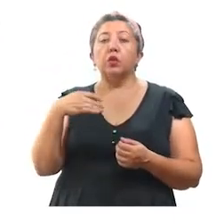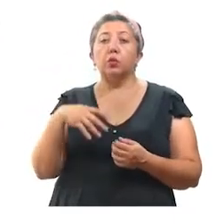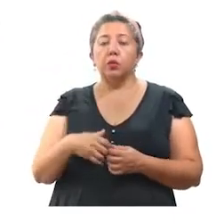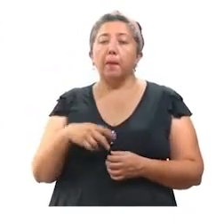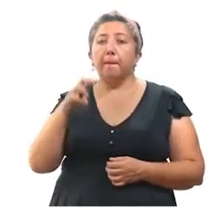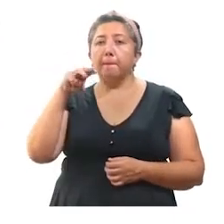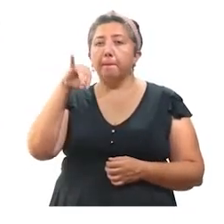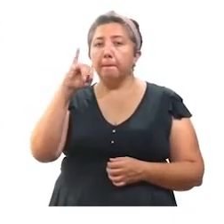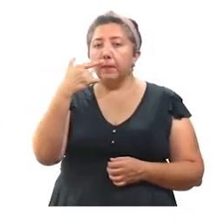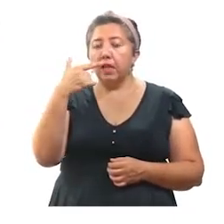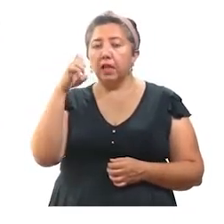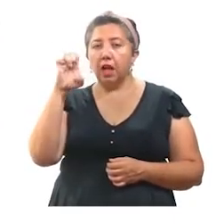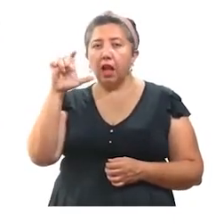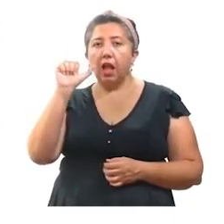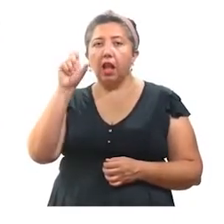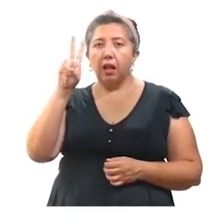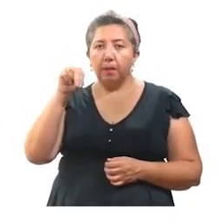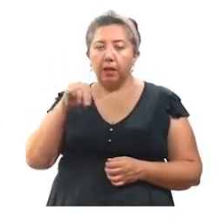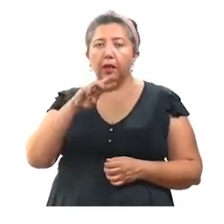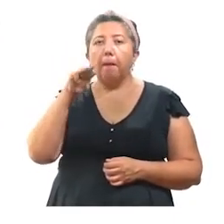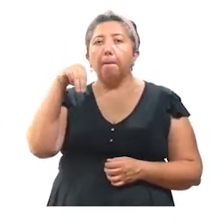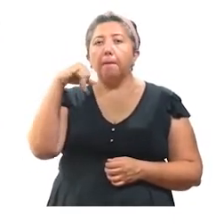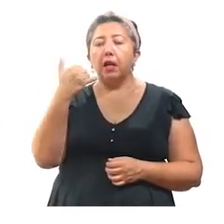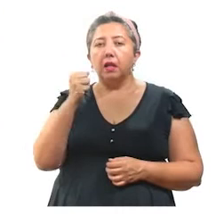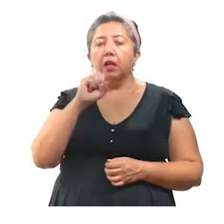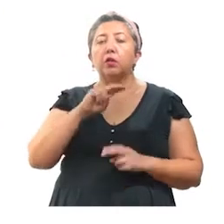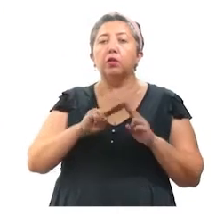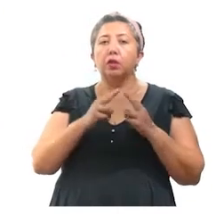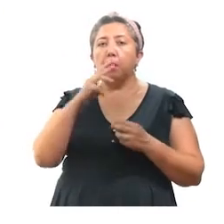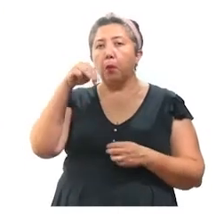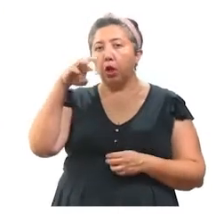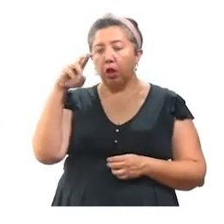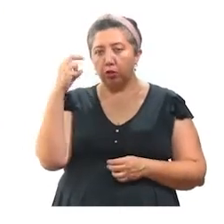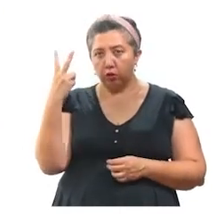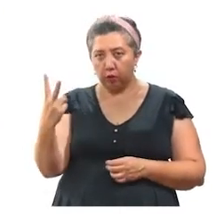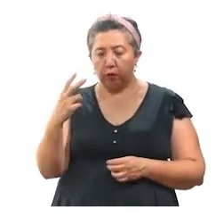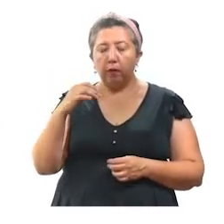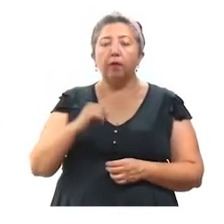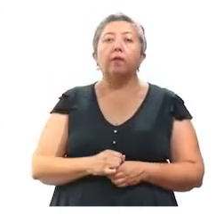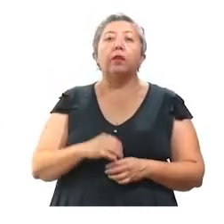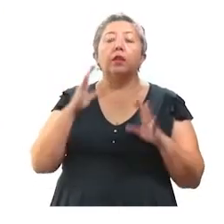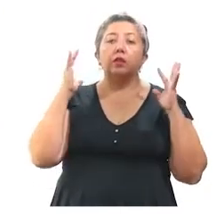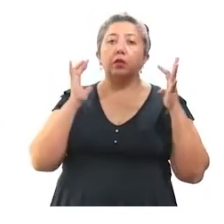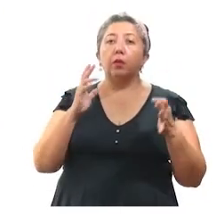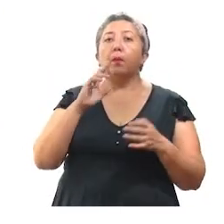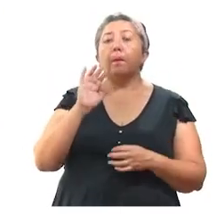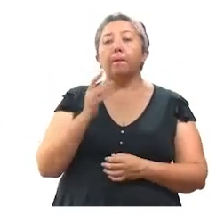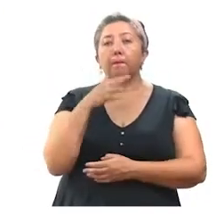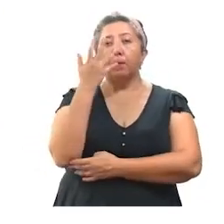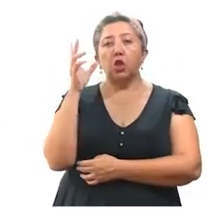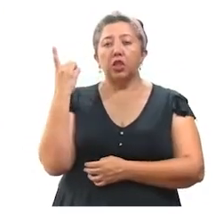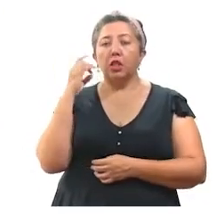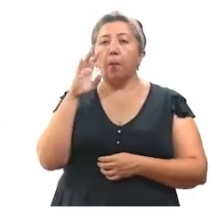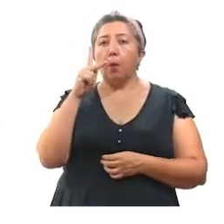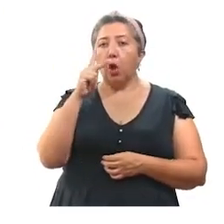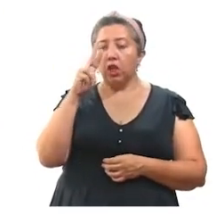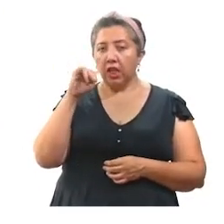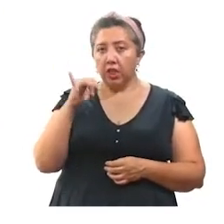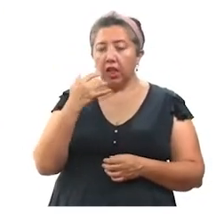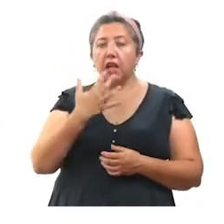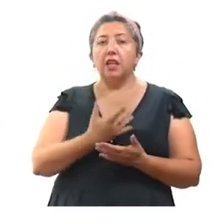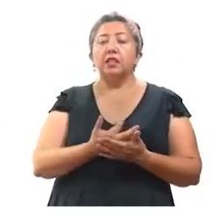miguel alemán maya y unidad morelos 2 cisco de montejo bosques del poniente parado al norte